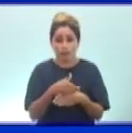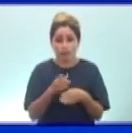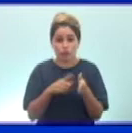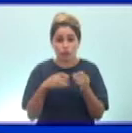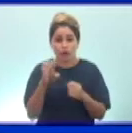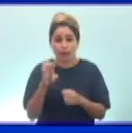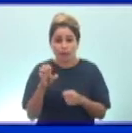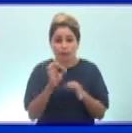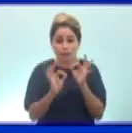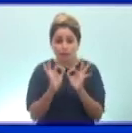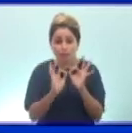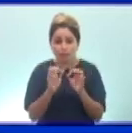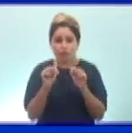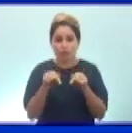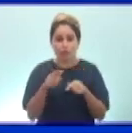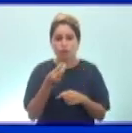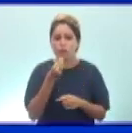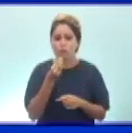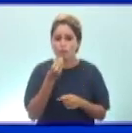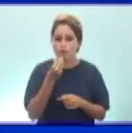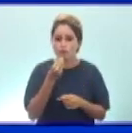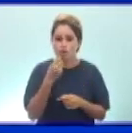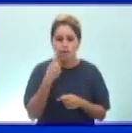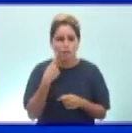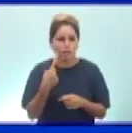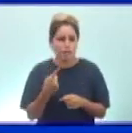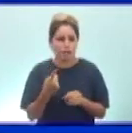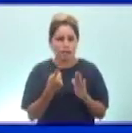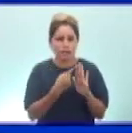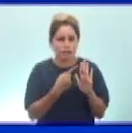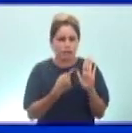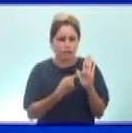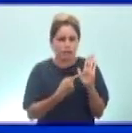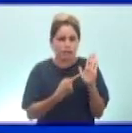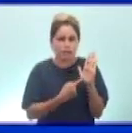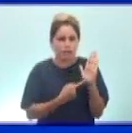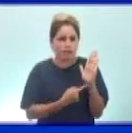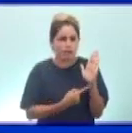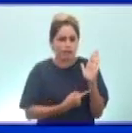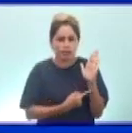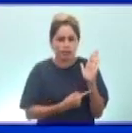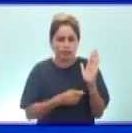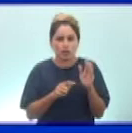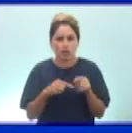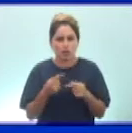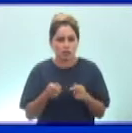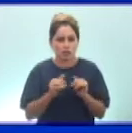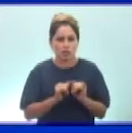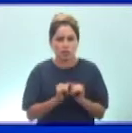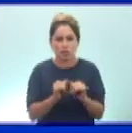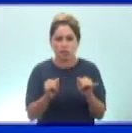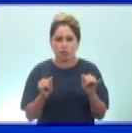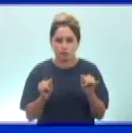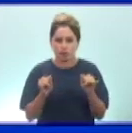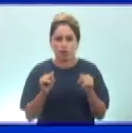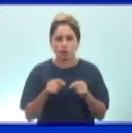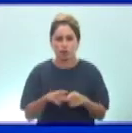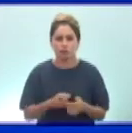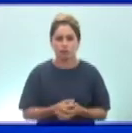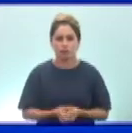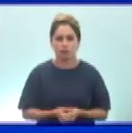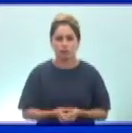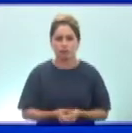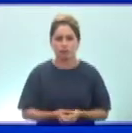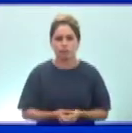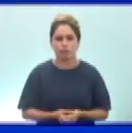ustedes pueden determinar a ciertas características de los elementos a partir de las informaciones que le brinda.